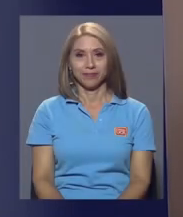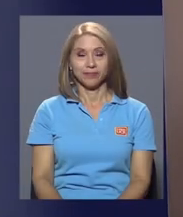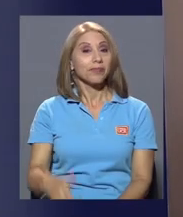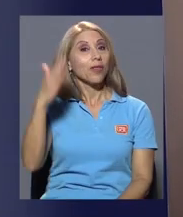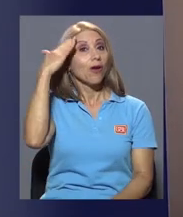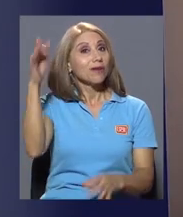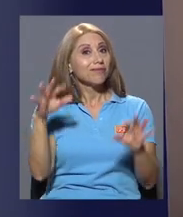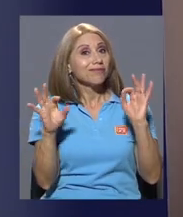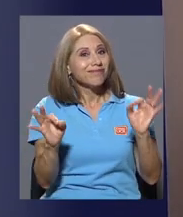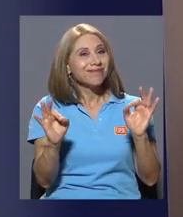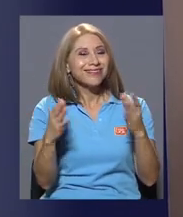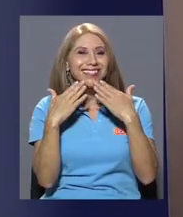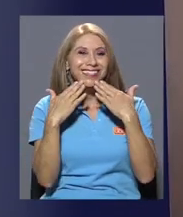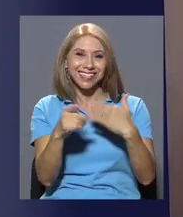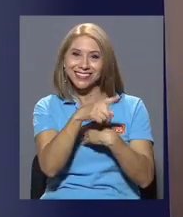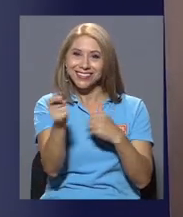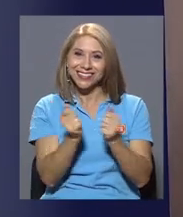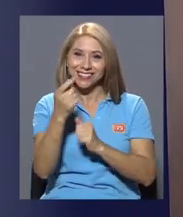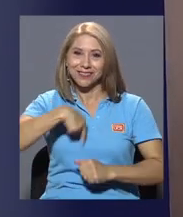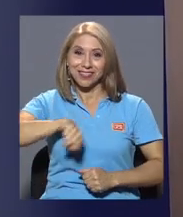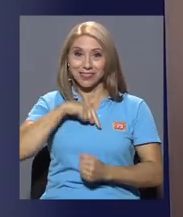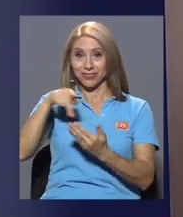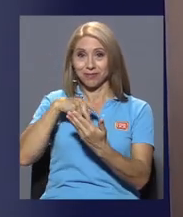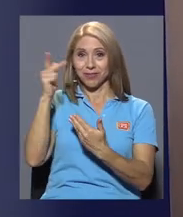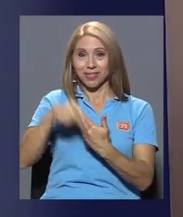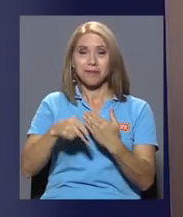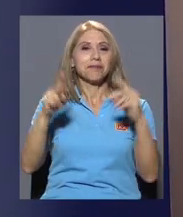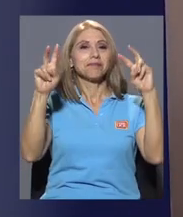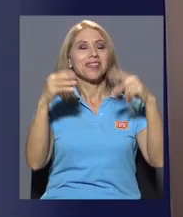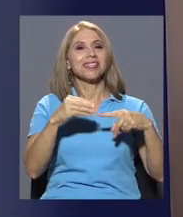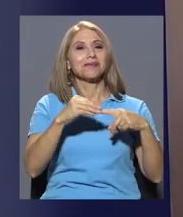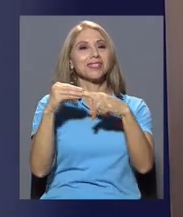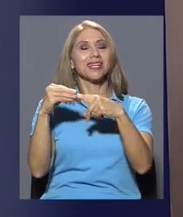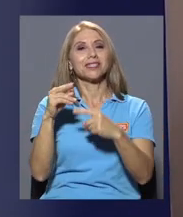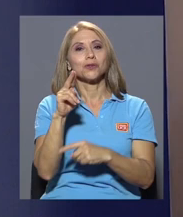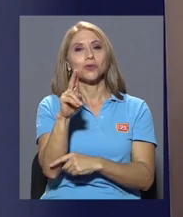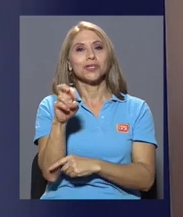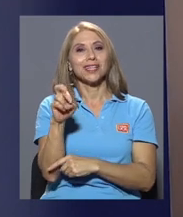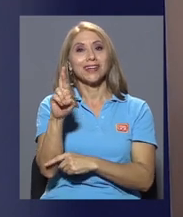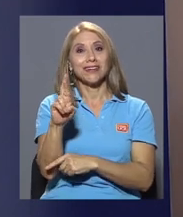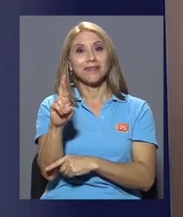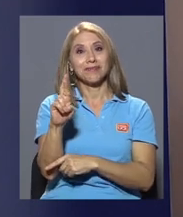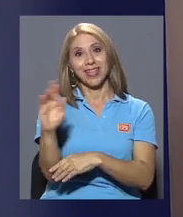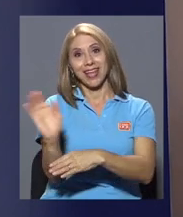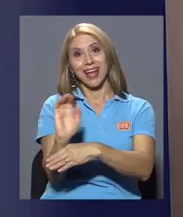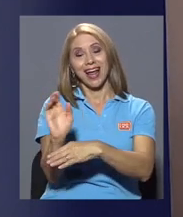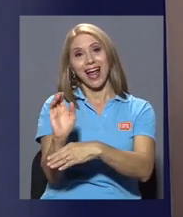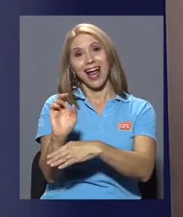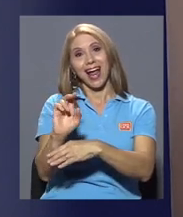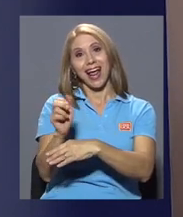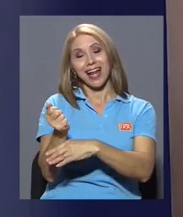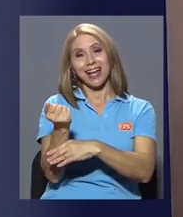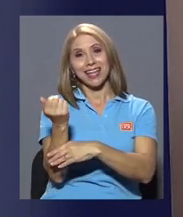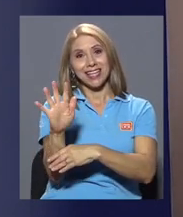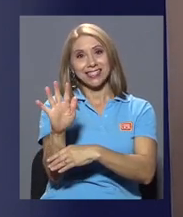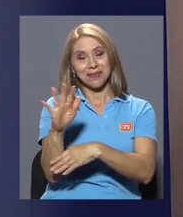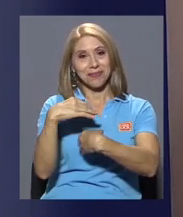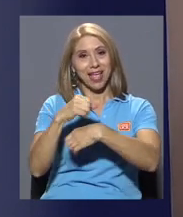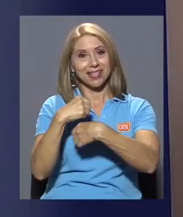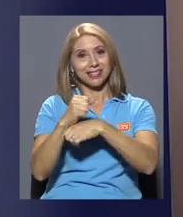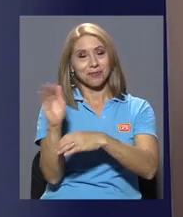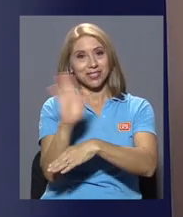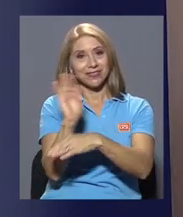hola como estan muchas gracias por acompañarnos en una edición más de especial de suceder acá desde el canal 15 donde hacemos televisión con sentido